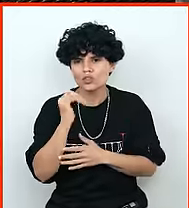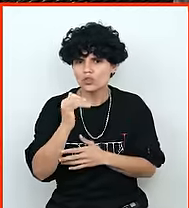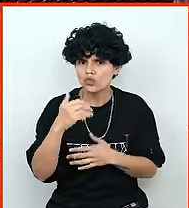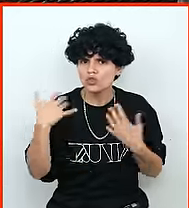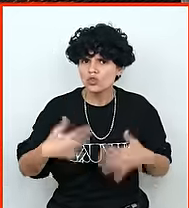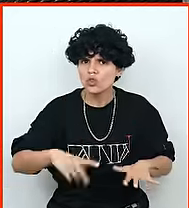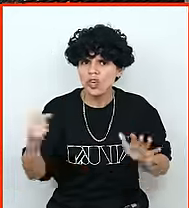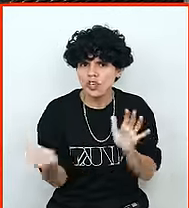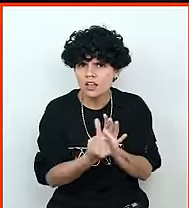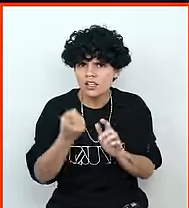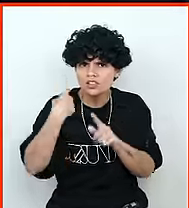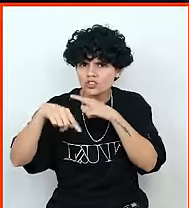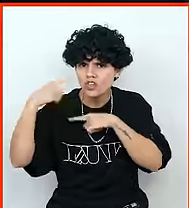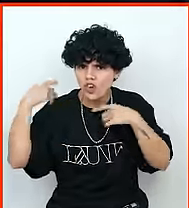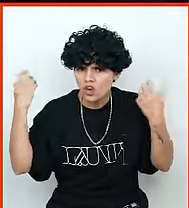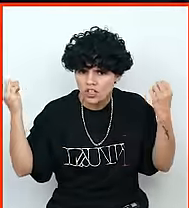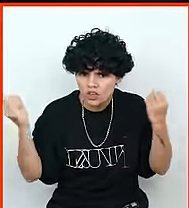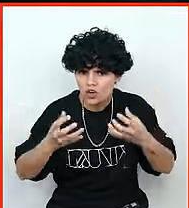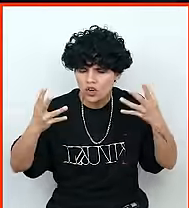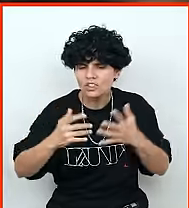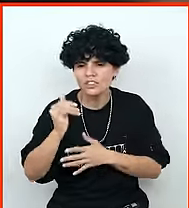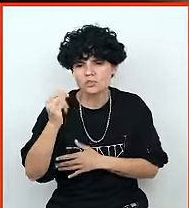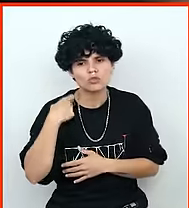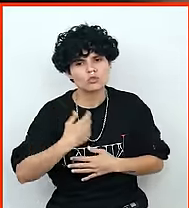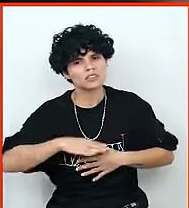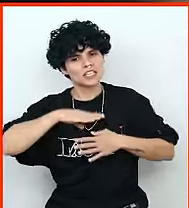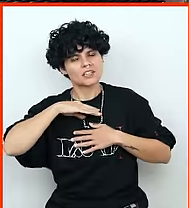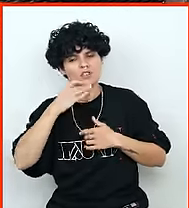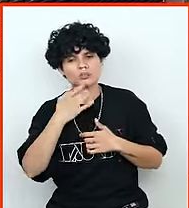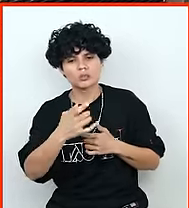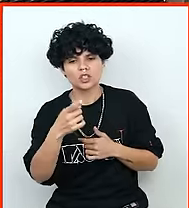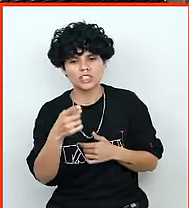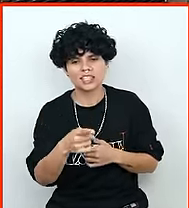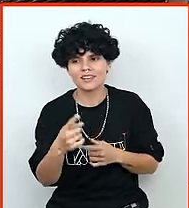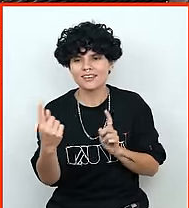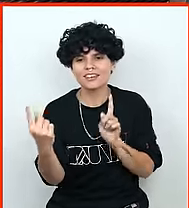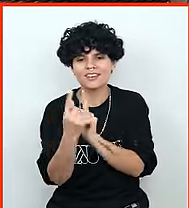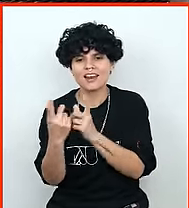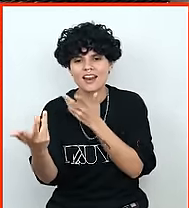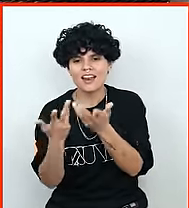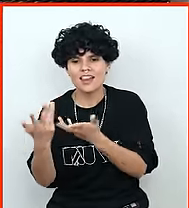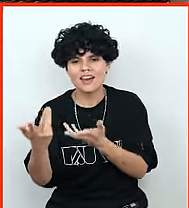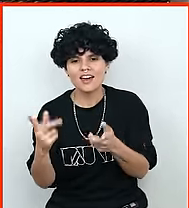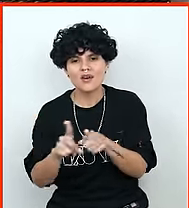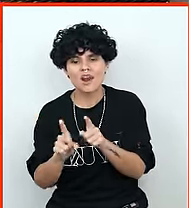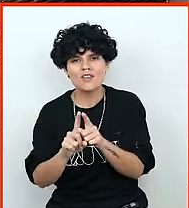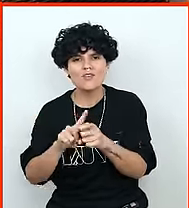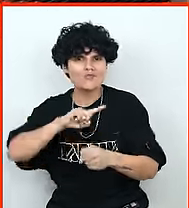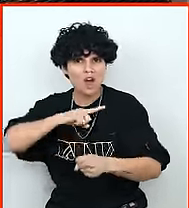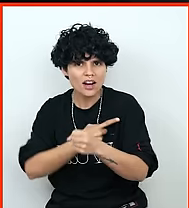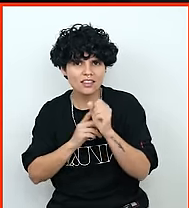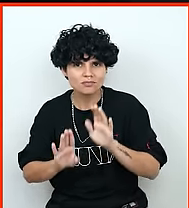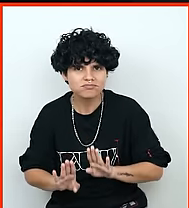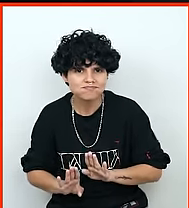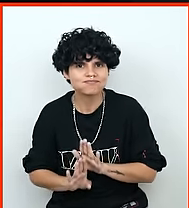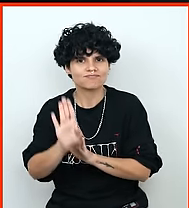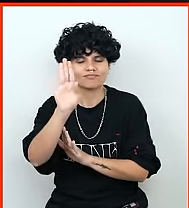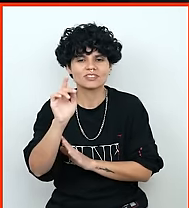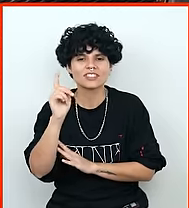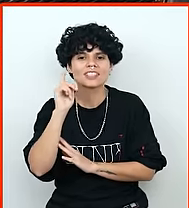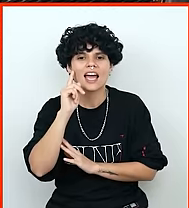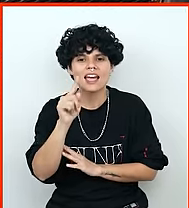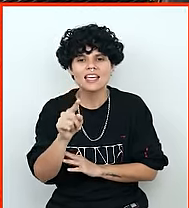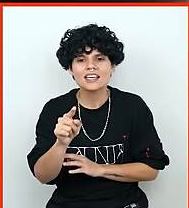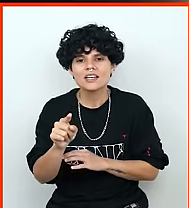canción. Épico, ¿ah? Sí. ¿Pero estás satisfecho con esto? Sí, porque siento que potencia la obra más y como que ya queda en el